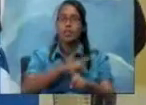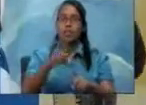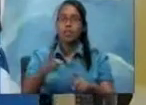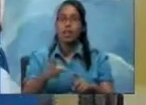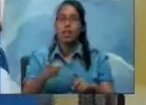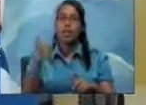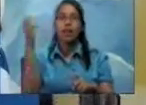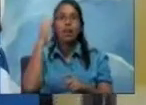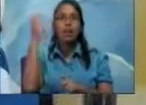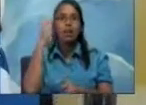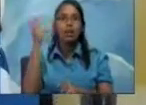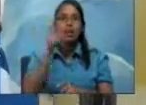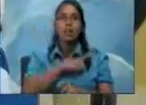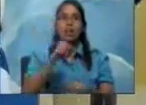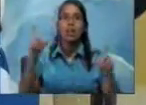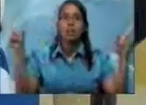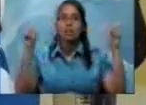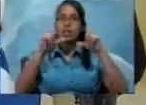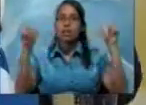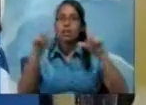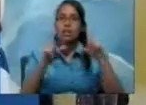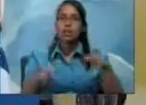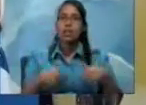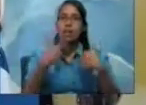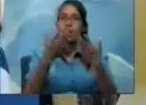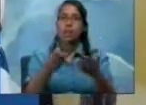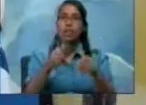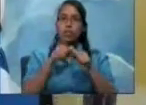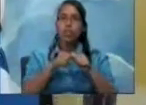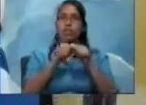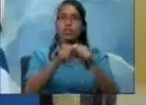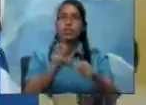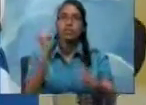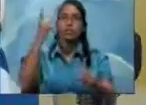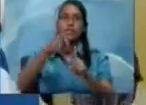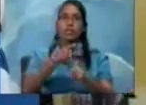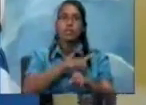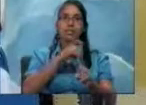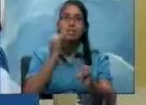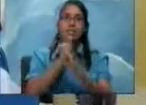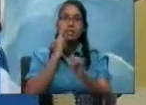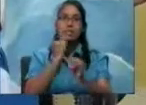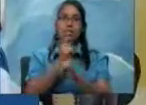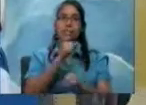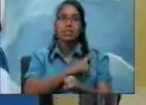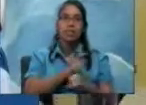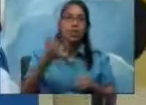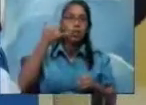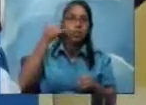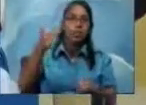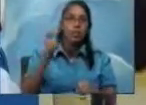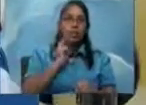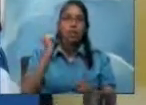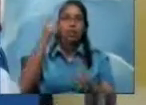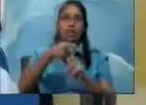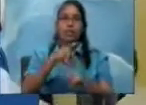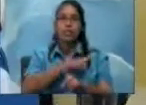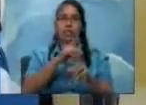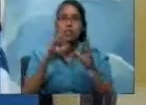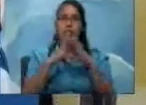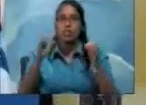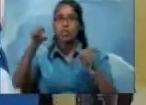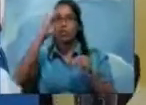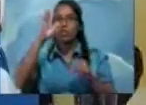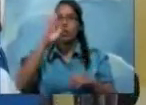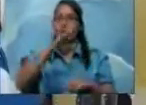red continúa a través de la televisión la red continúa a través de internet a través de los teléfonos a través de todo Dios está